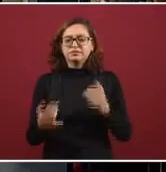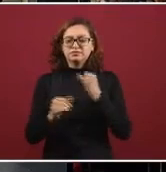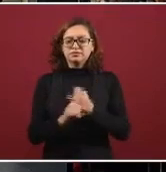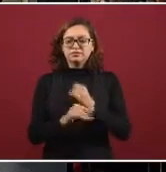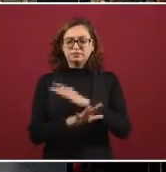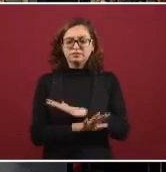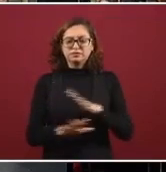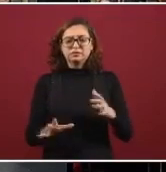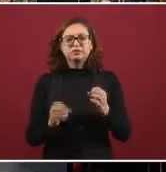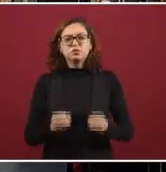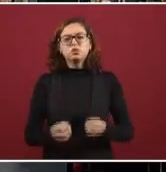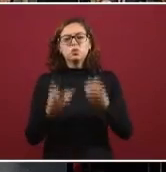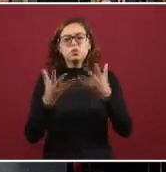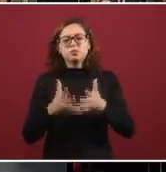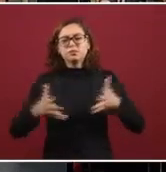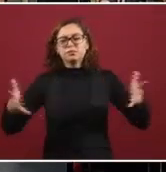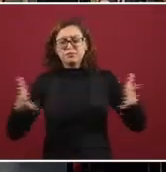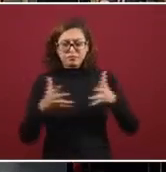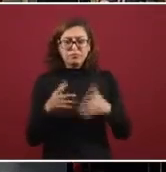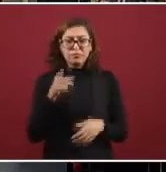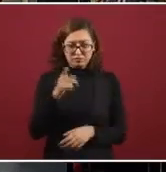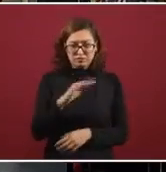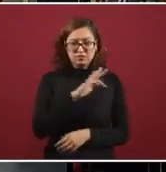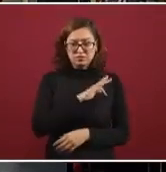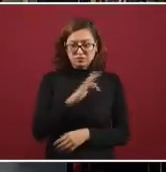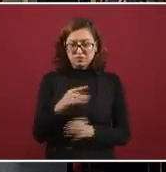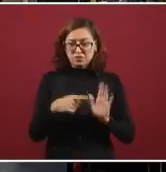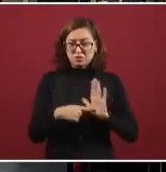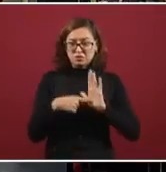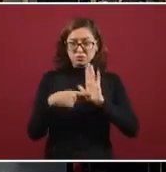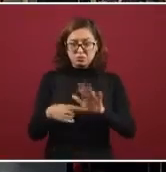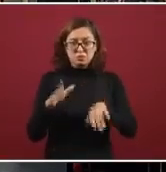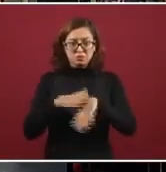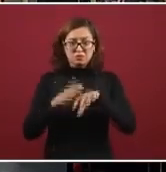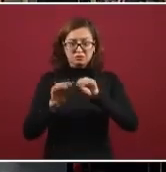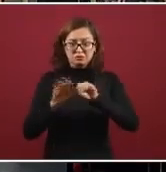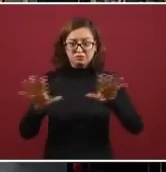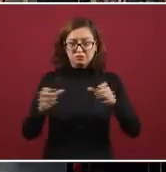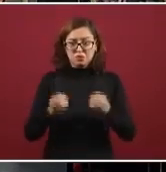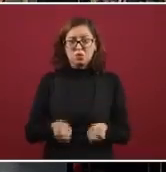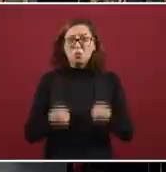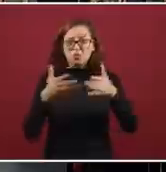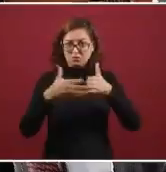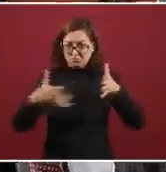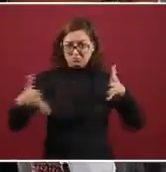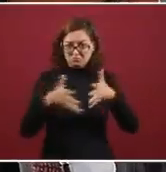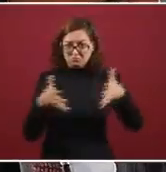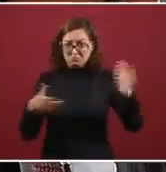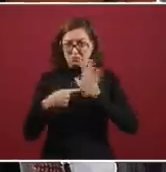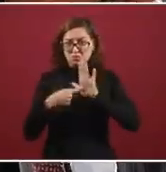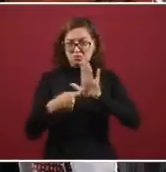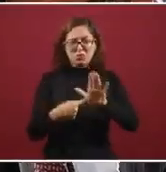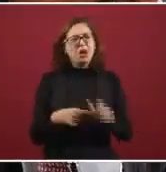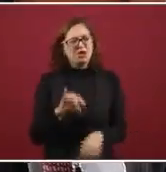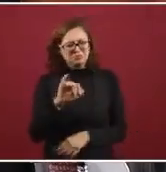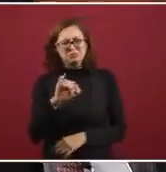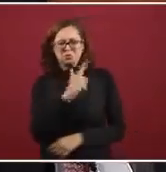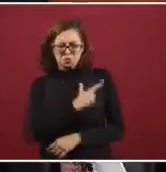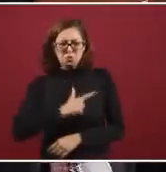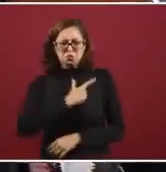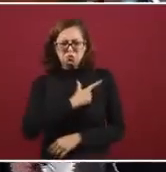de cuánto espacio es, de qué se va a usar, ¿usted estaría dispuesto a difundir exactamente cuál es el espacio? Sí, para que